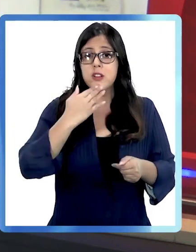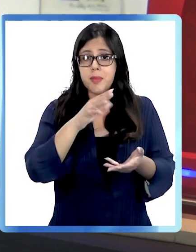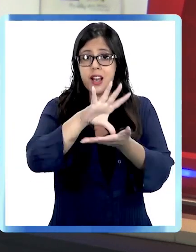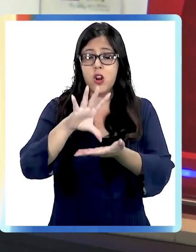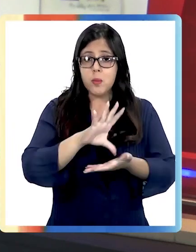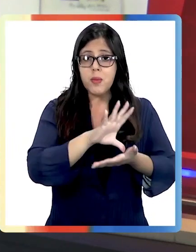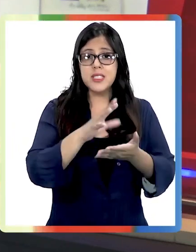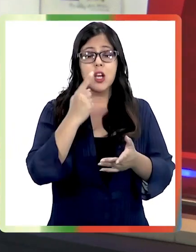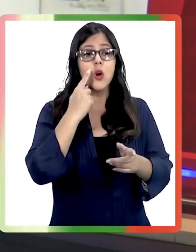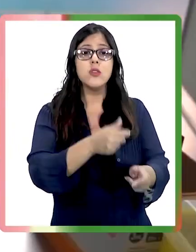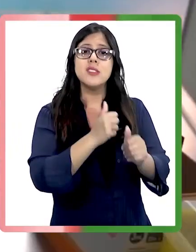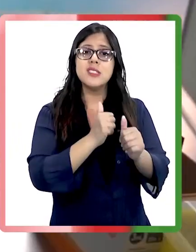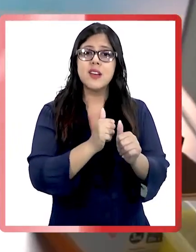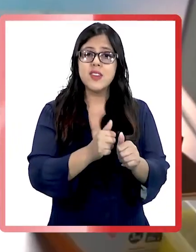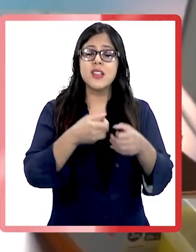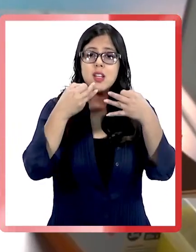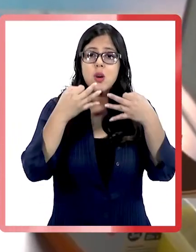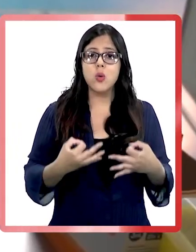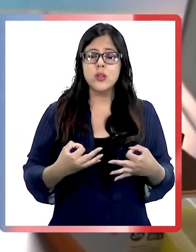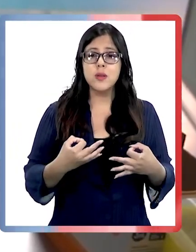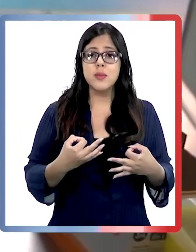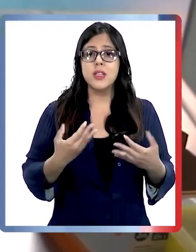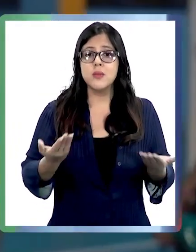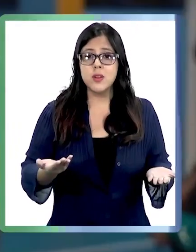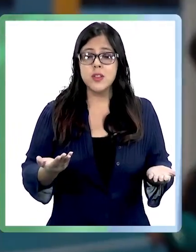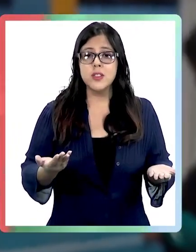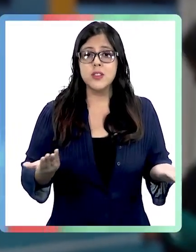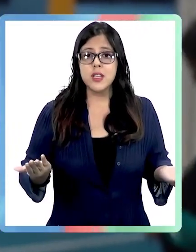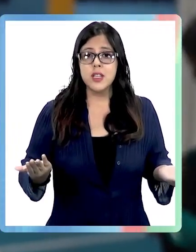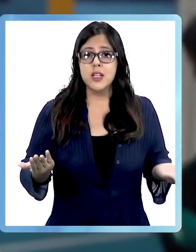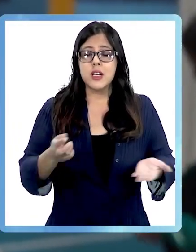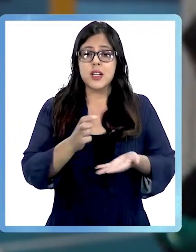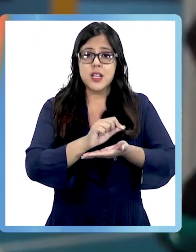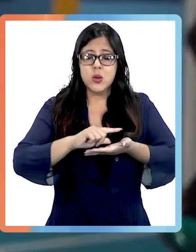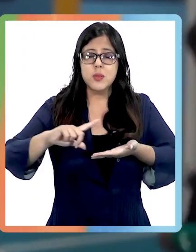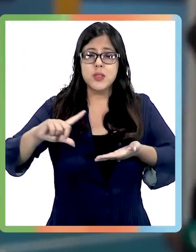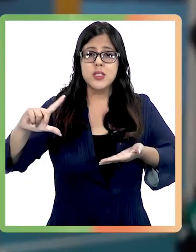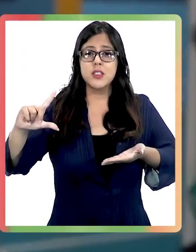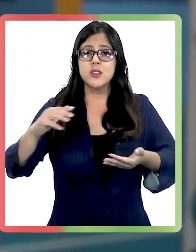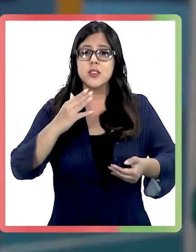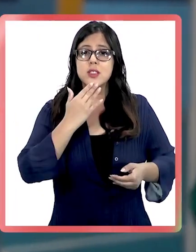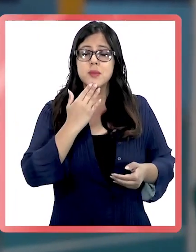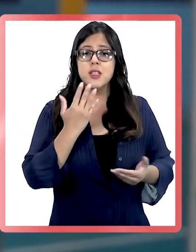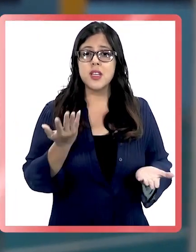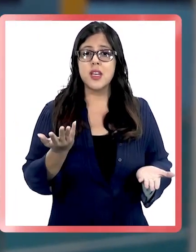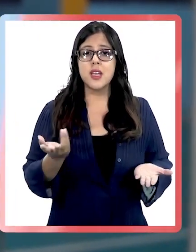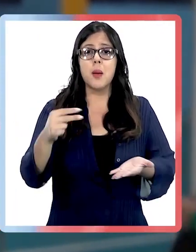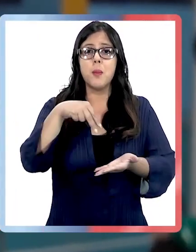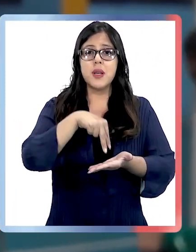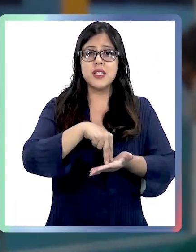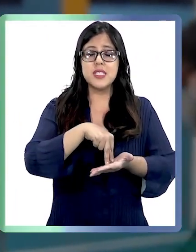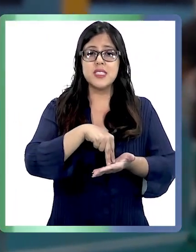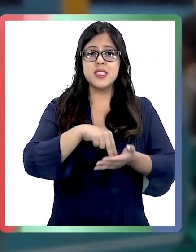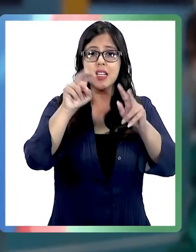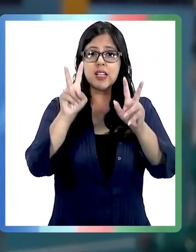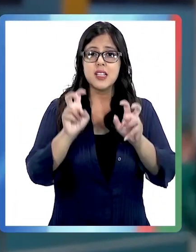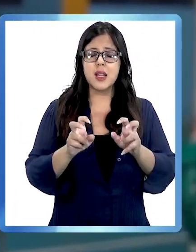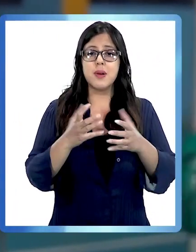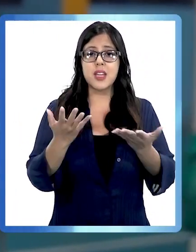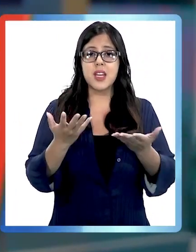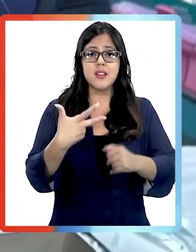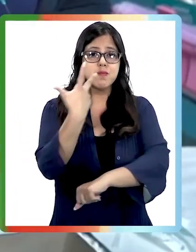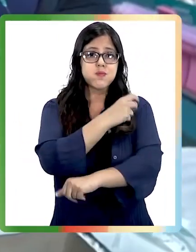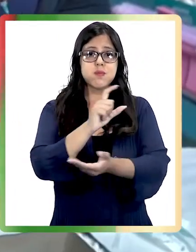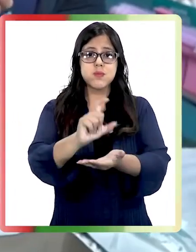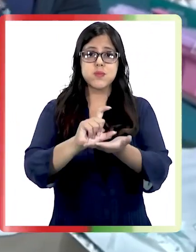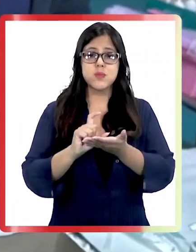que de todos los países. Es desafiante y justamente por eso estamos aumentando también nuestra presencia en los medios con